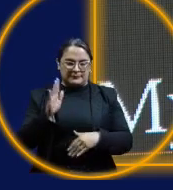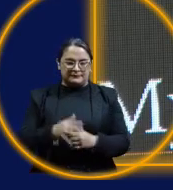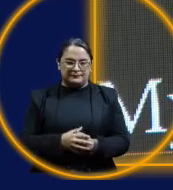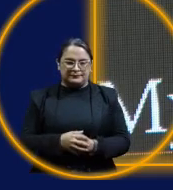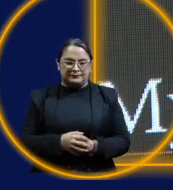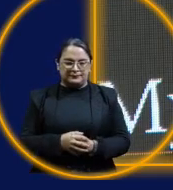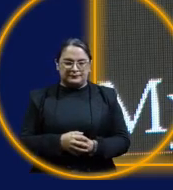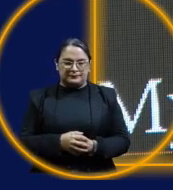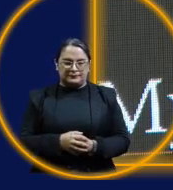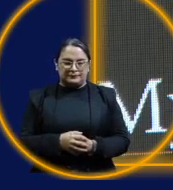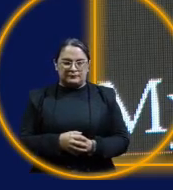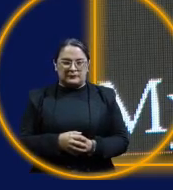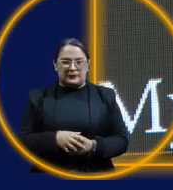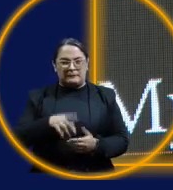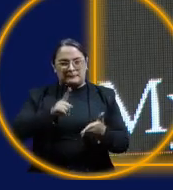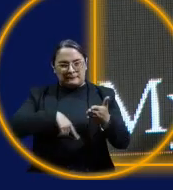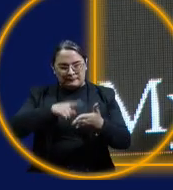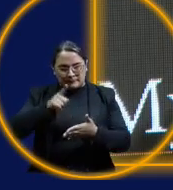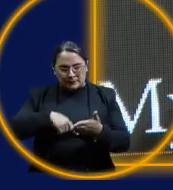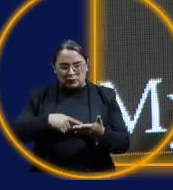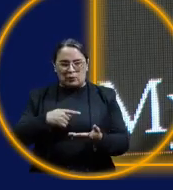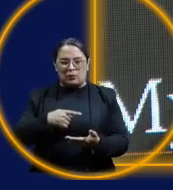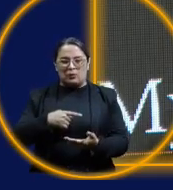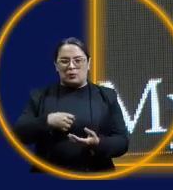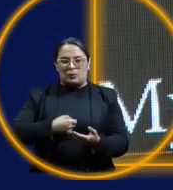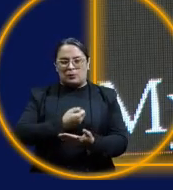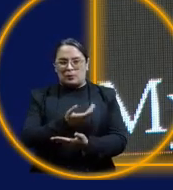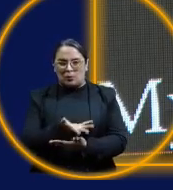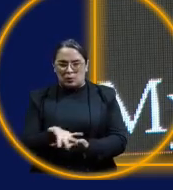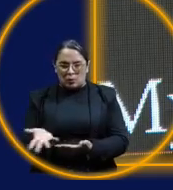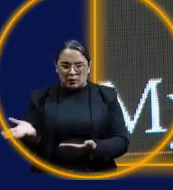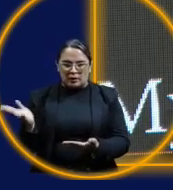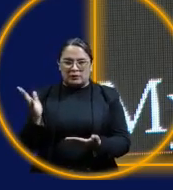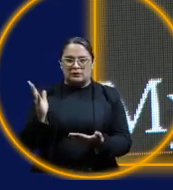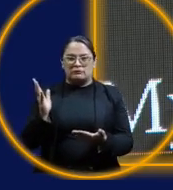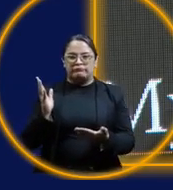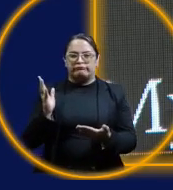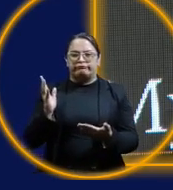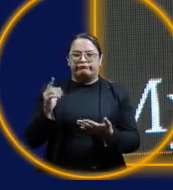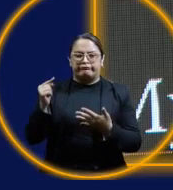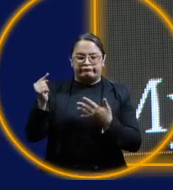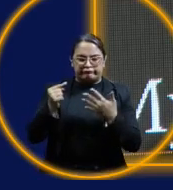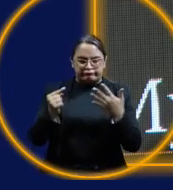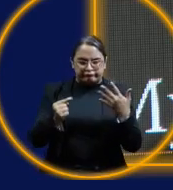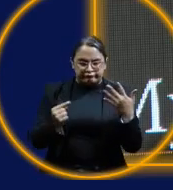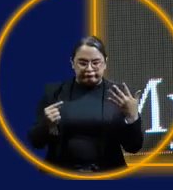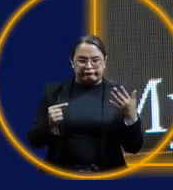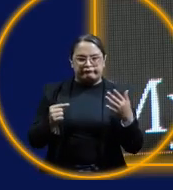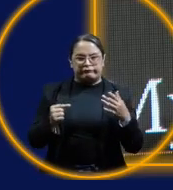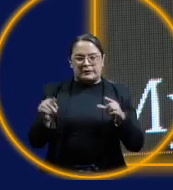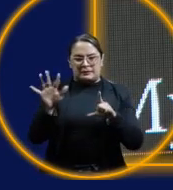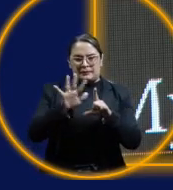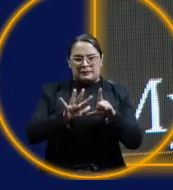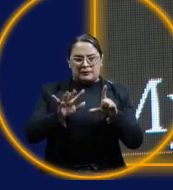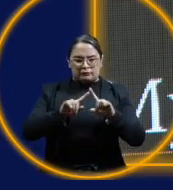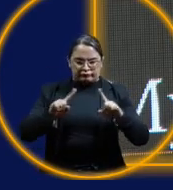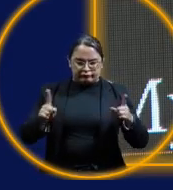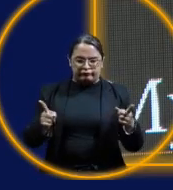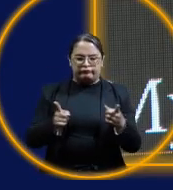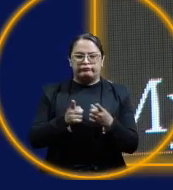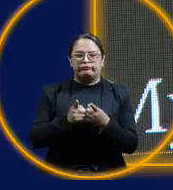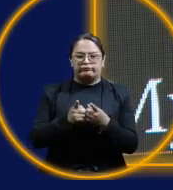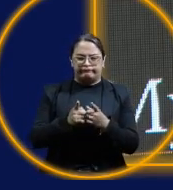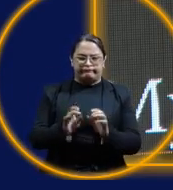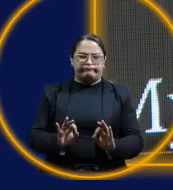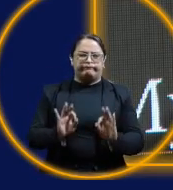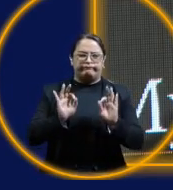visto pint poeta y hacía todos estos como pequeños cortometrajes que eran excelentes y yo